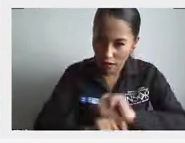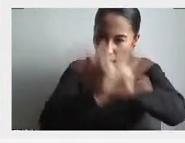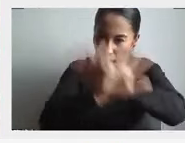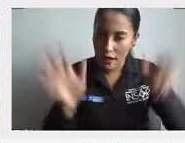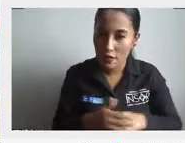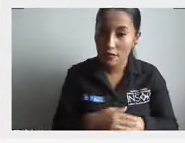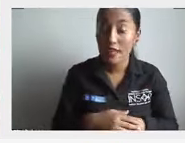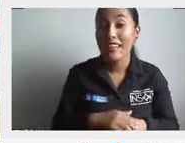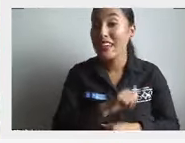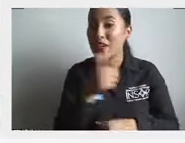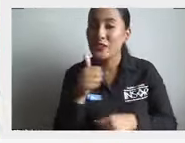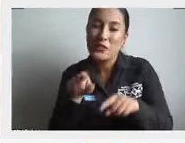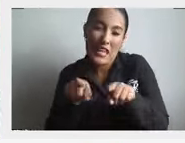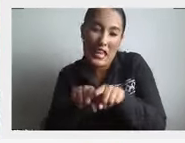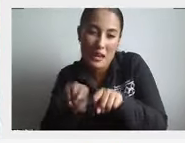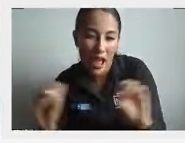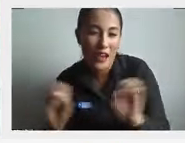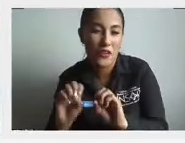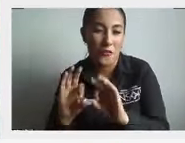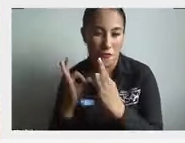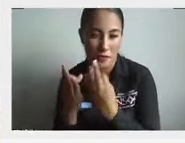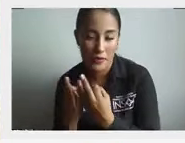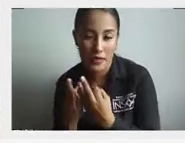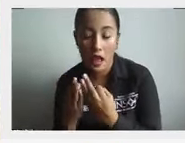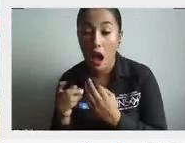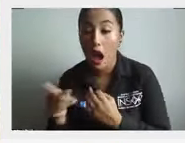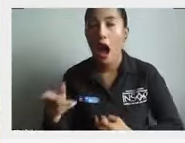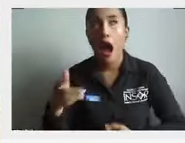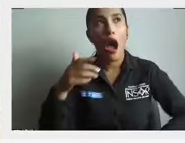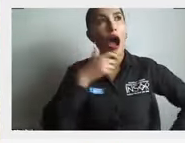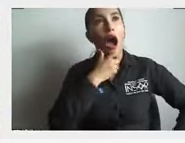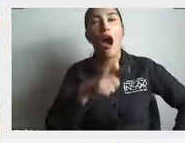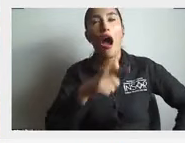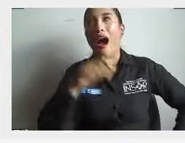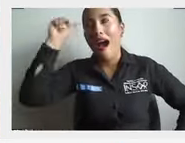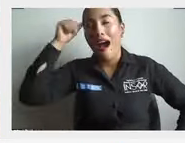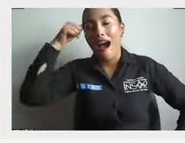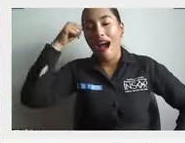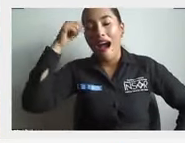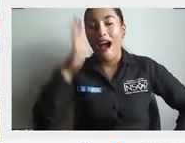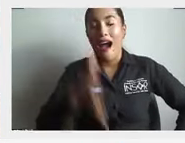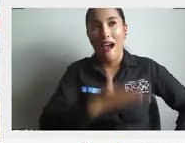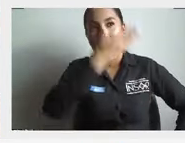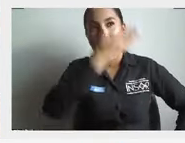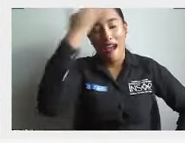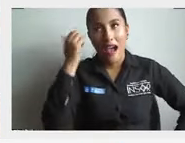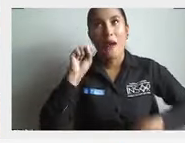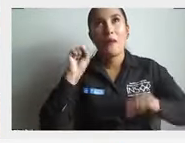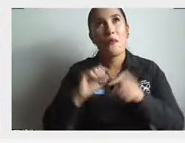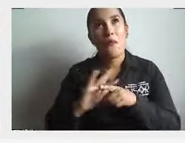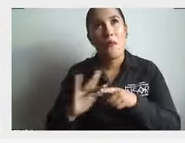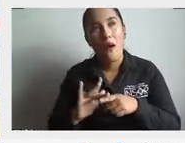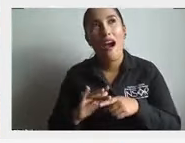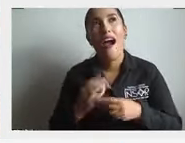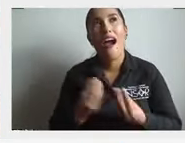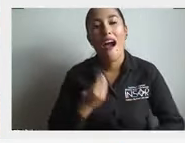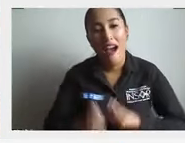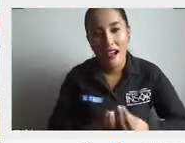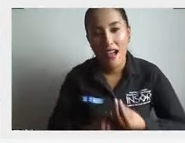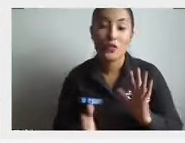otros hermanitos también, ay no, mire, no me acordaba de esto que tenía que hacer. Entonces digamos que es una oportunidad de aprendizaje